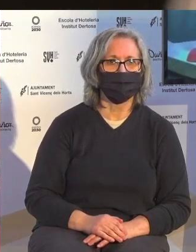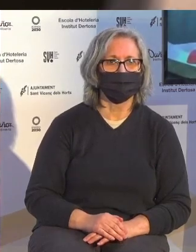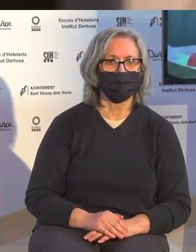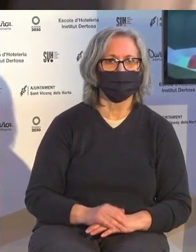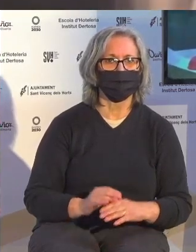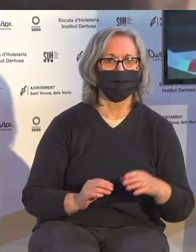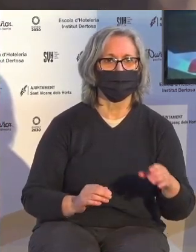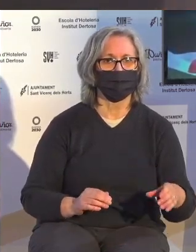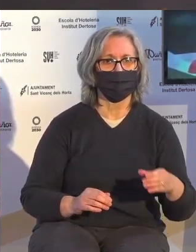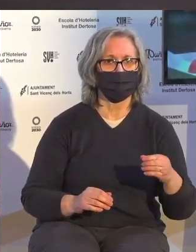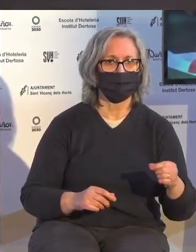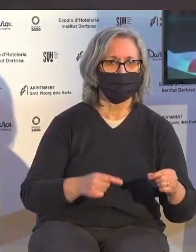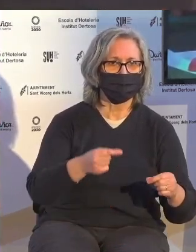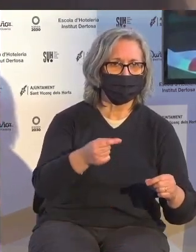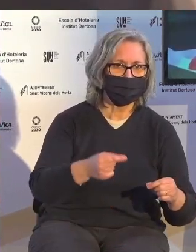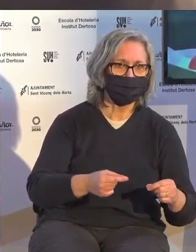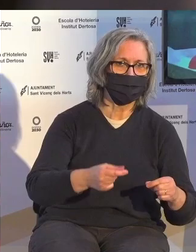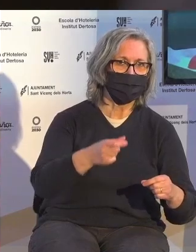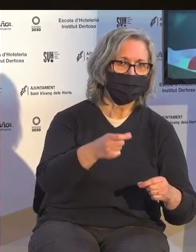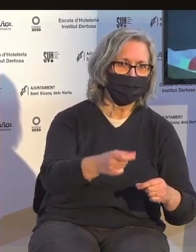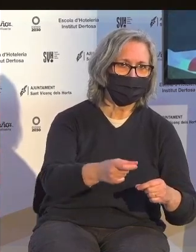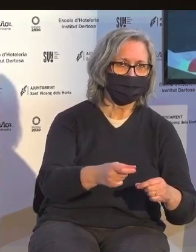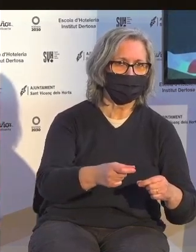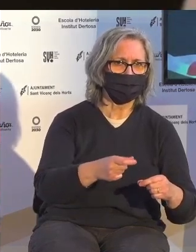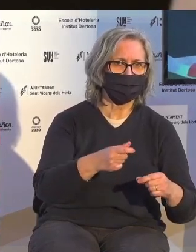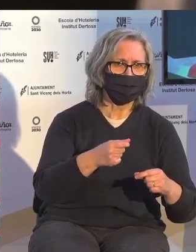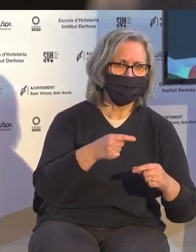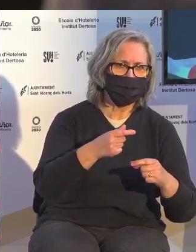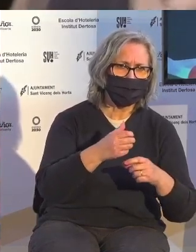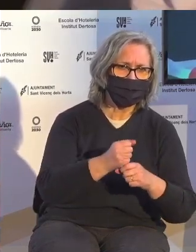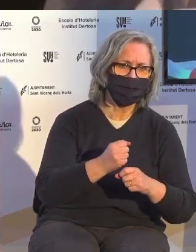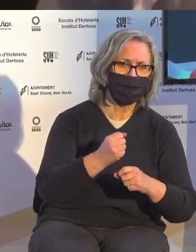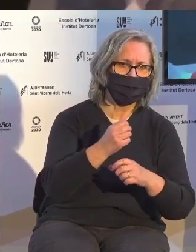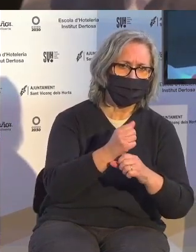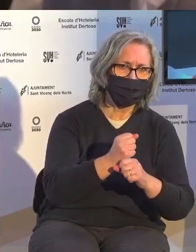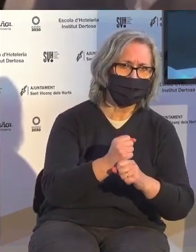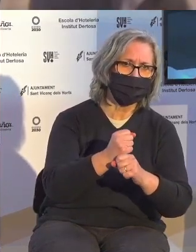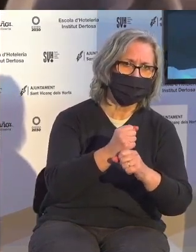importante que no hay nada de aire para los mejores resultados